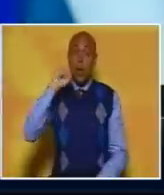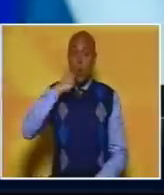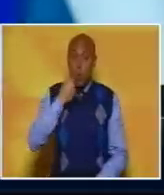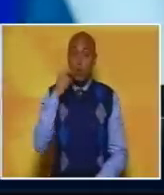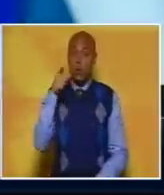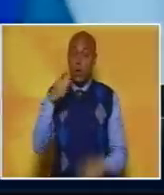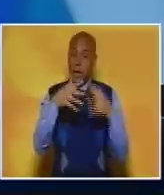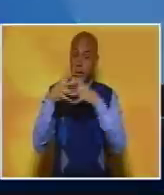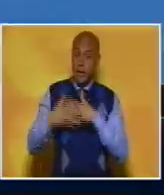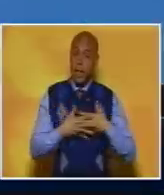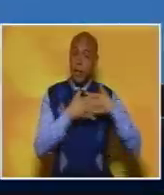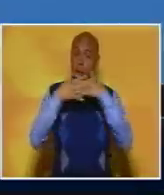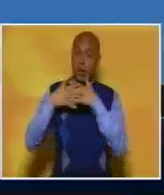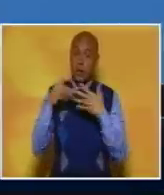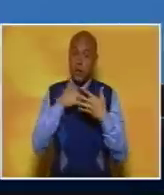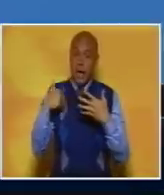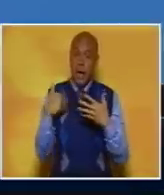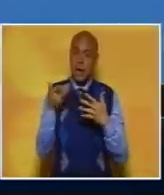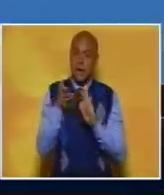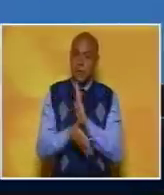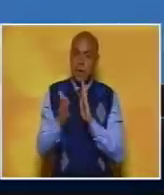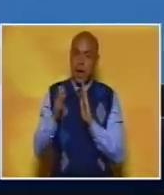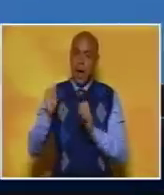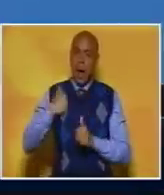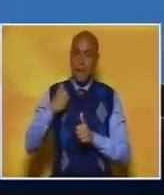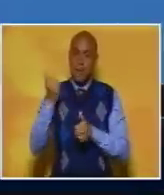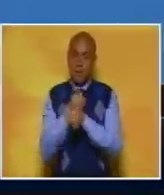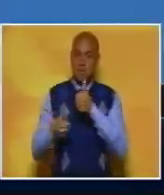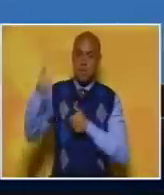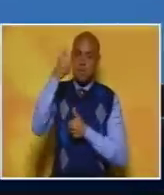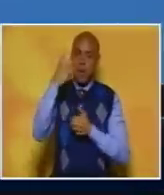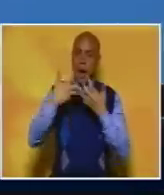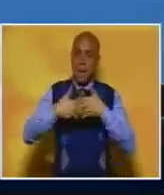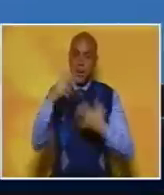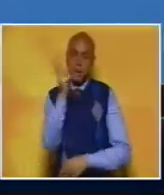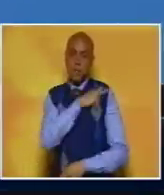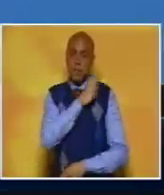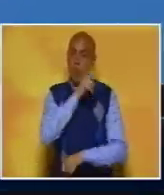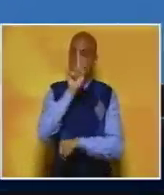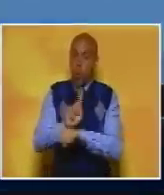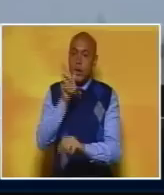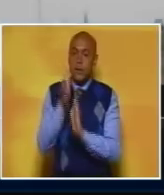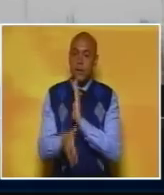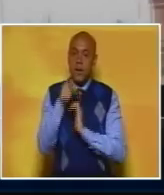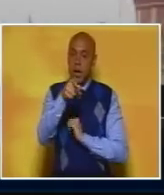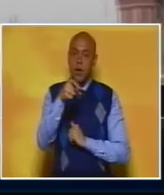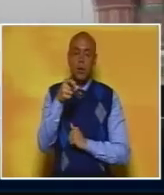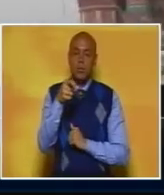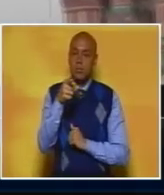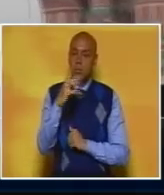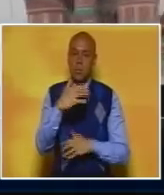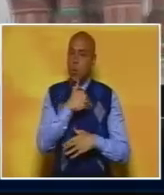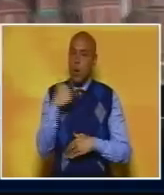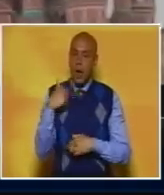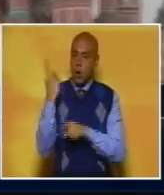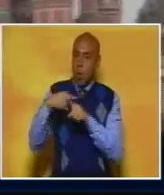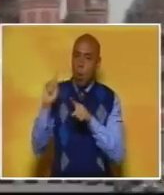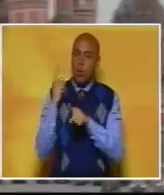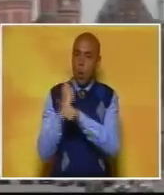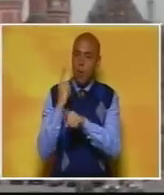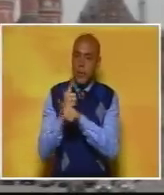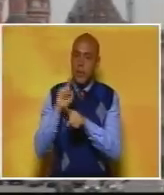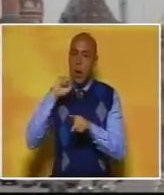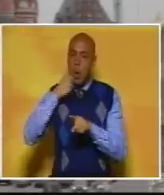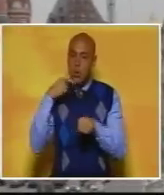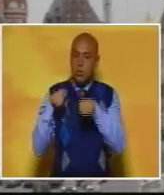administración estadounidense solo quiere crear ventajas para sus empresas porque no resisten una competencia leal con los fabricantes